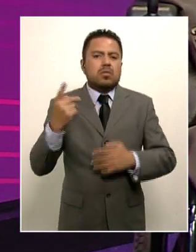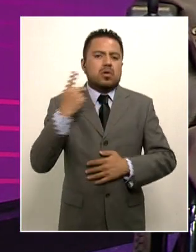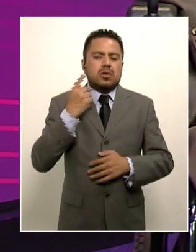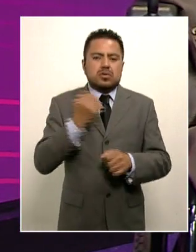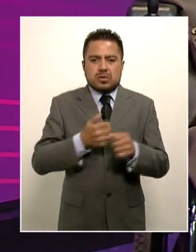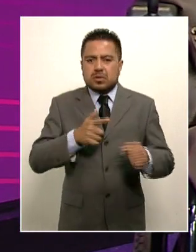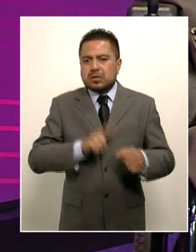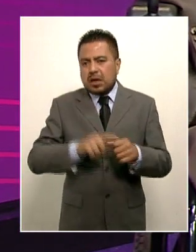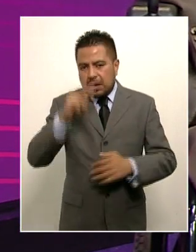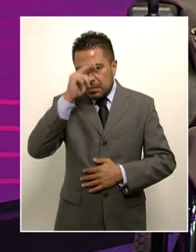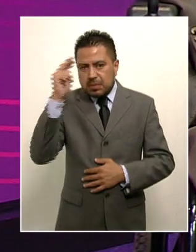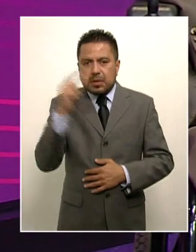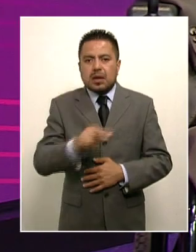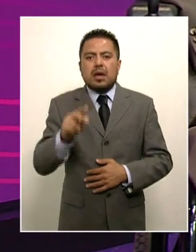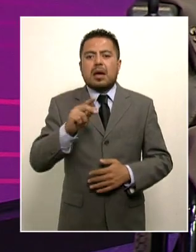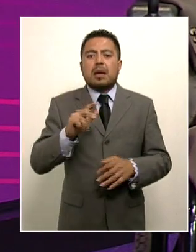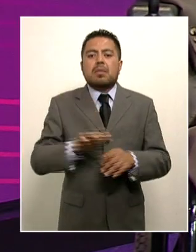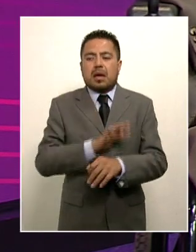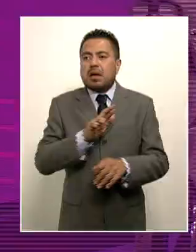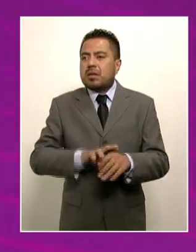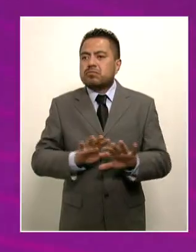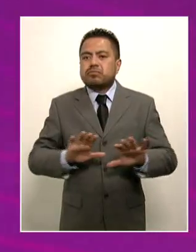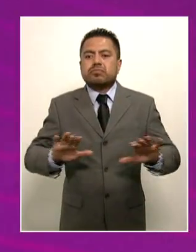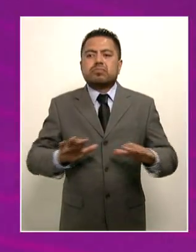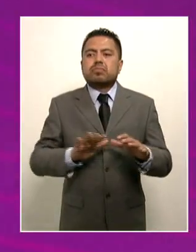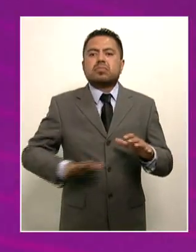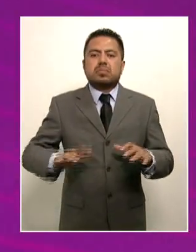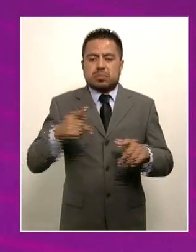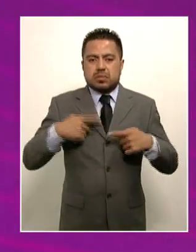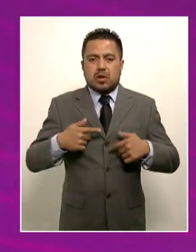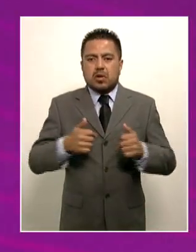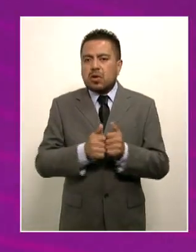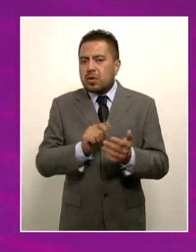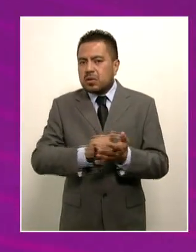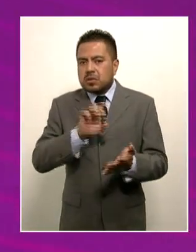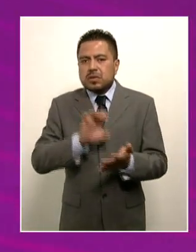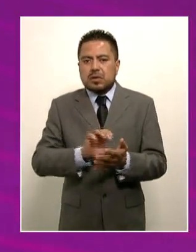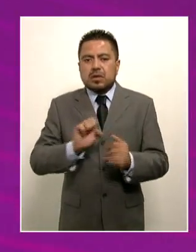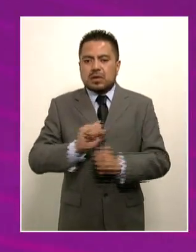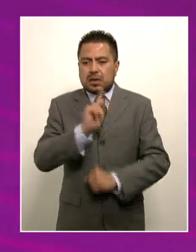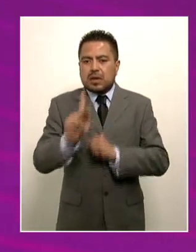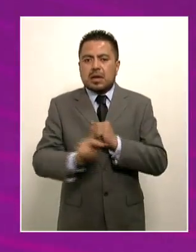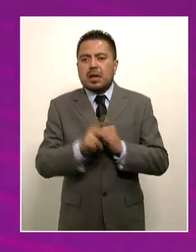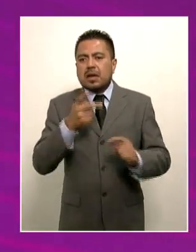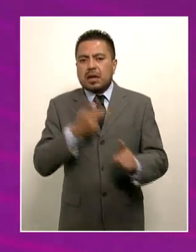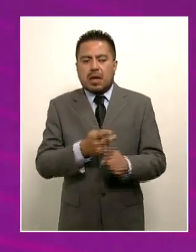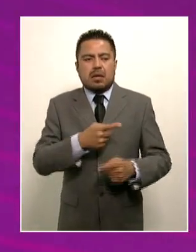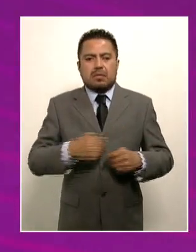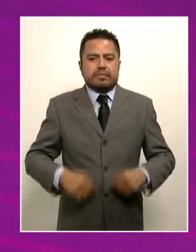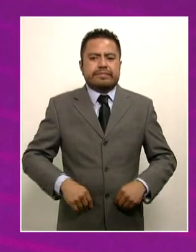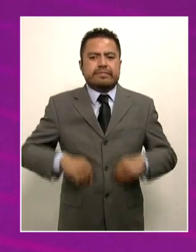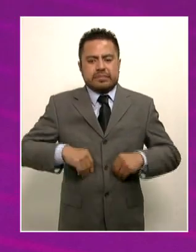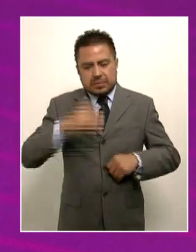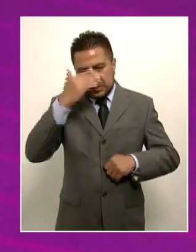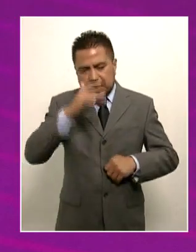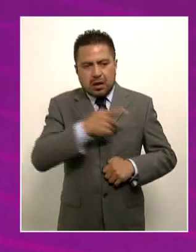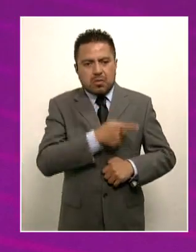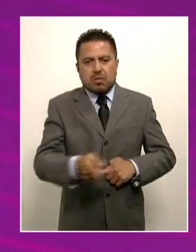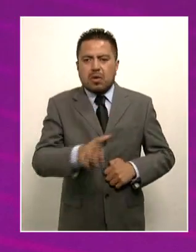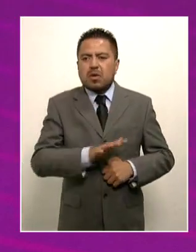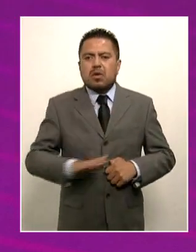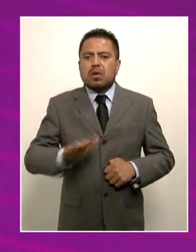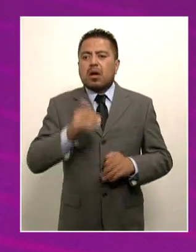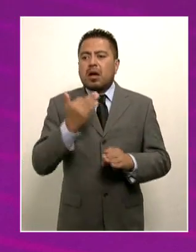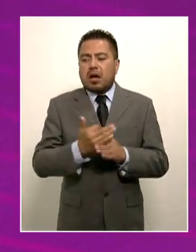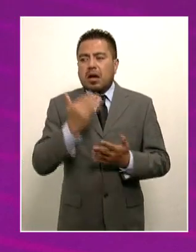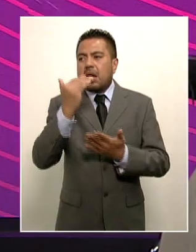Social en México, pues la mayoría de las personas con discapacidad en este país viven en pobreza. Ya ahora bajó,